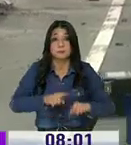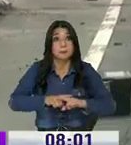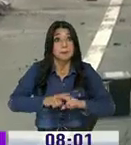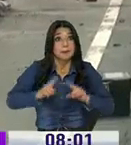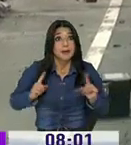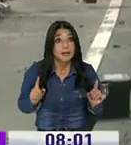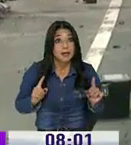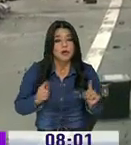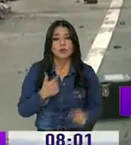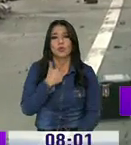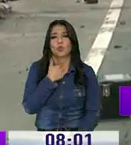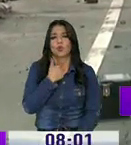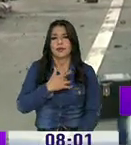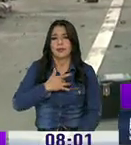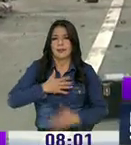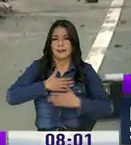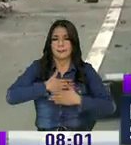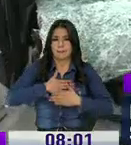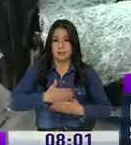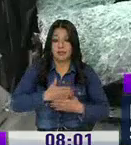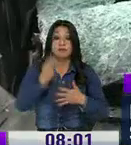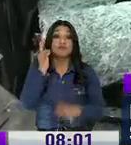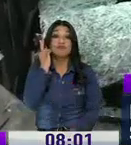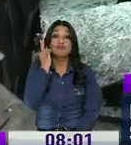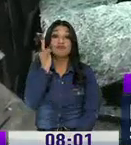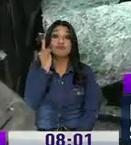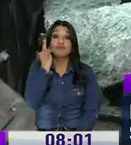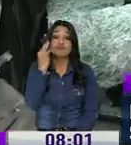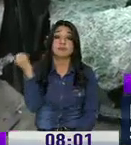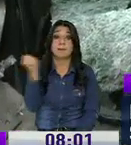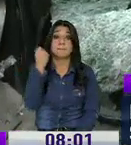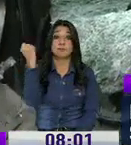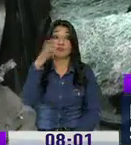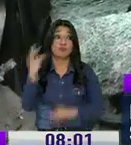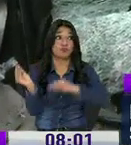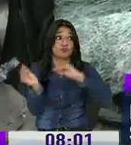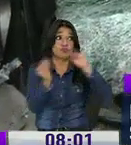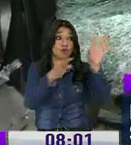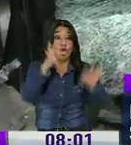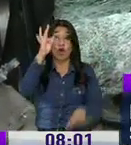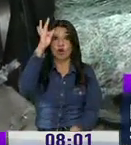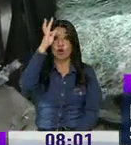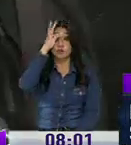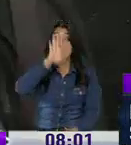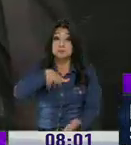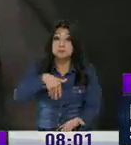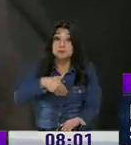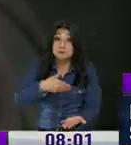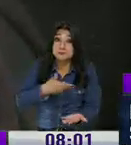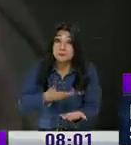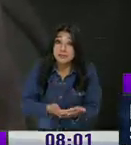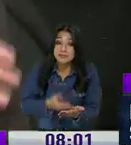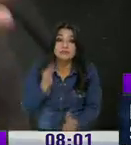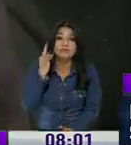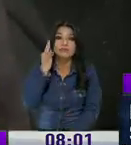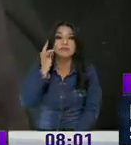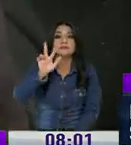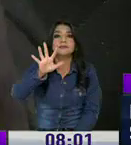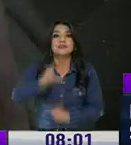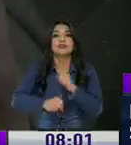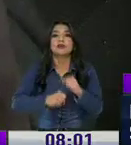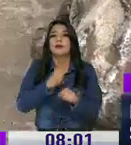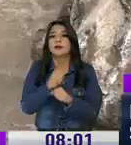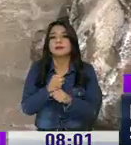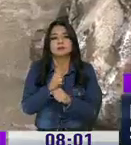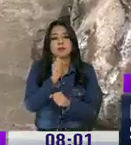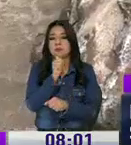el fantasma de la muerte se fue en una de las ambulancias y acompañó a la única mujer hasta el hospital. La señora de 35 años de edad no